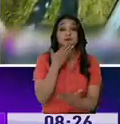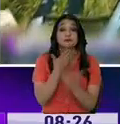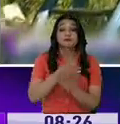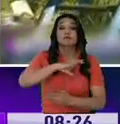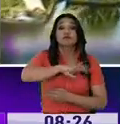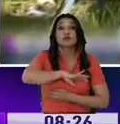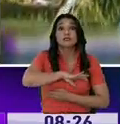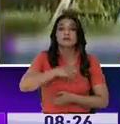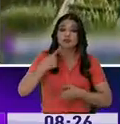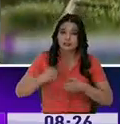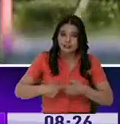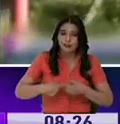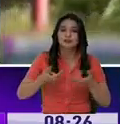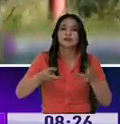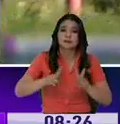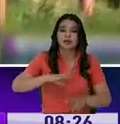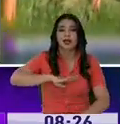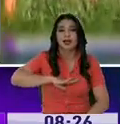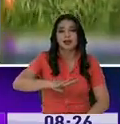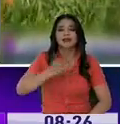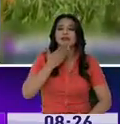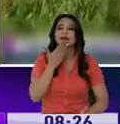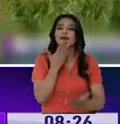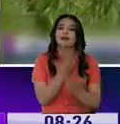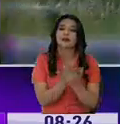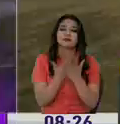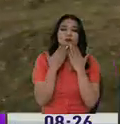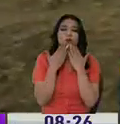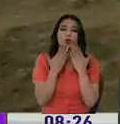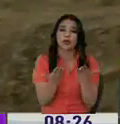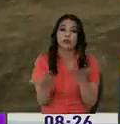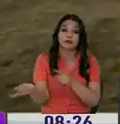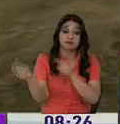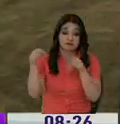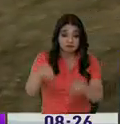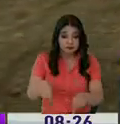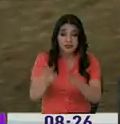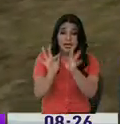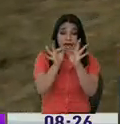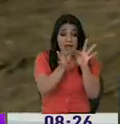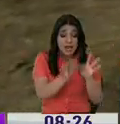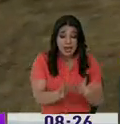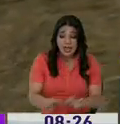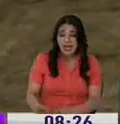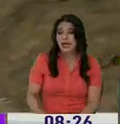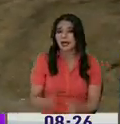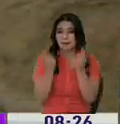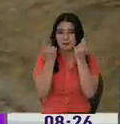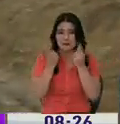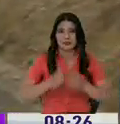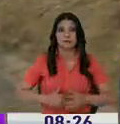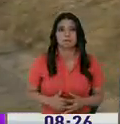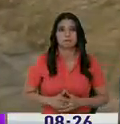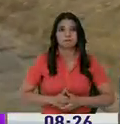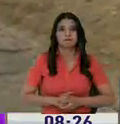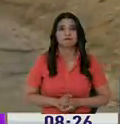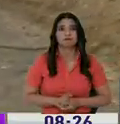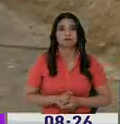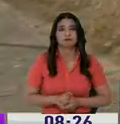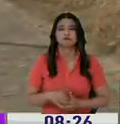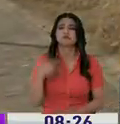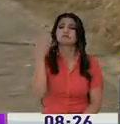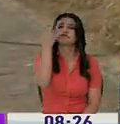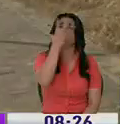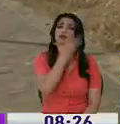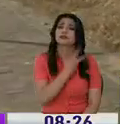quito y ha sido el alcalde que hace la amabilidad de mandar a regar enseguida que de manera inmediata el parque está bonito